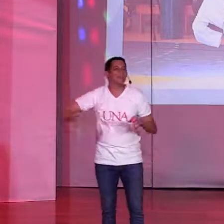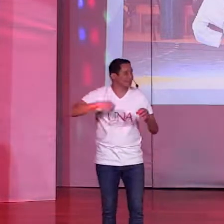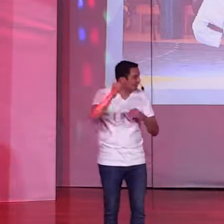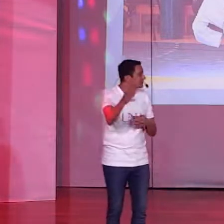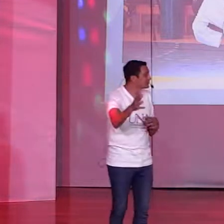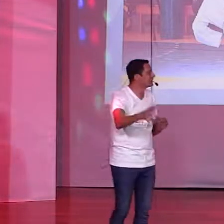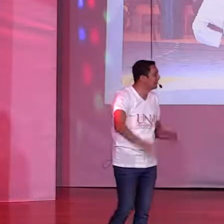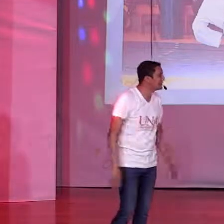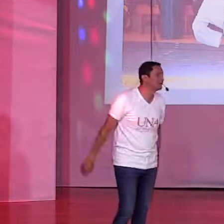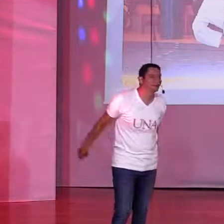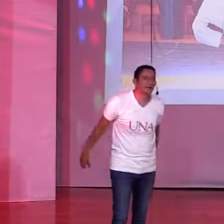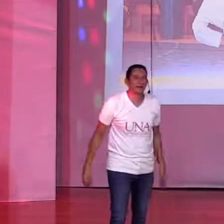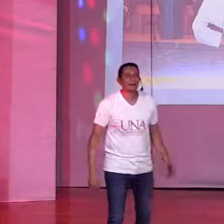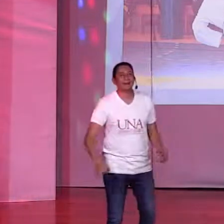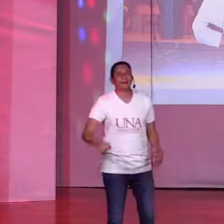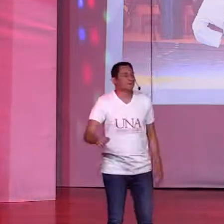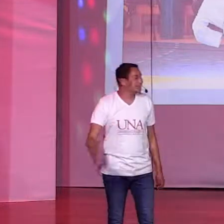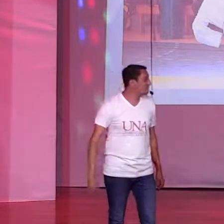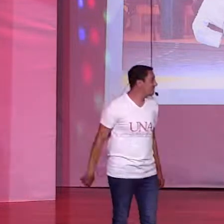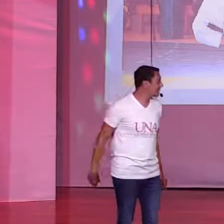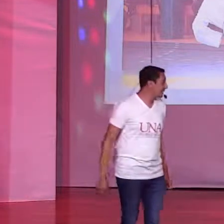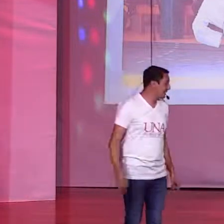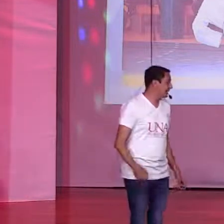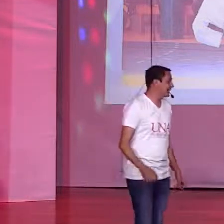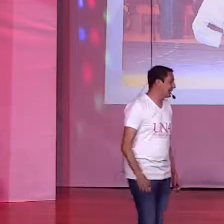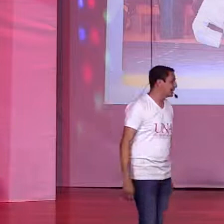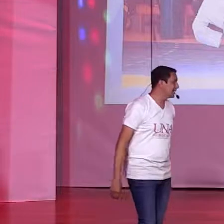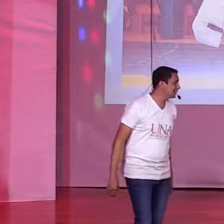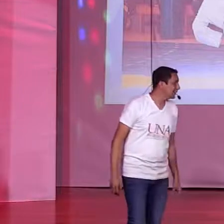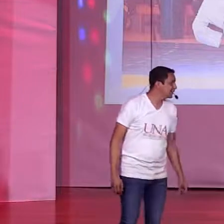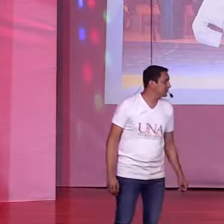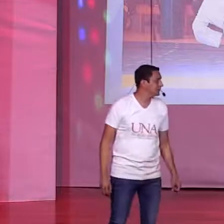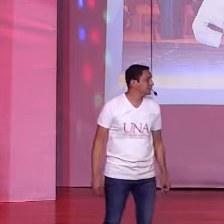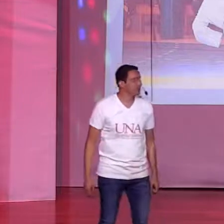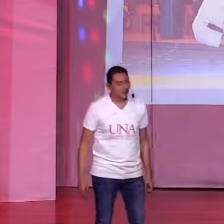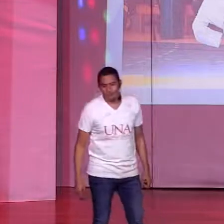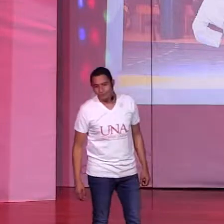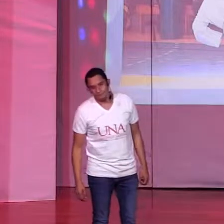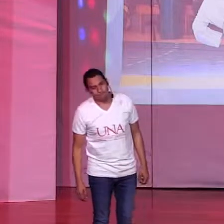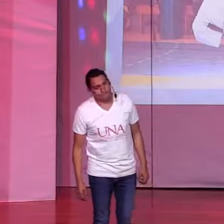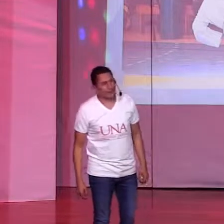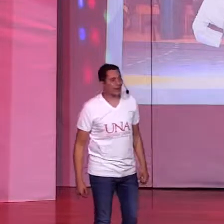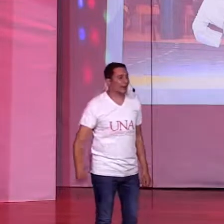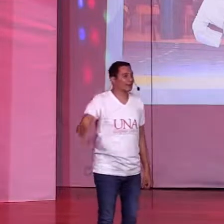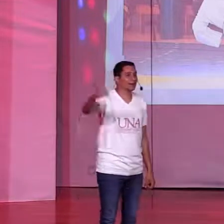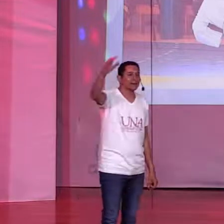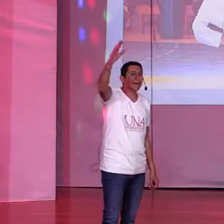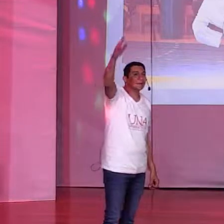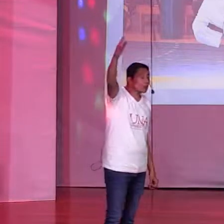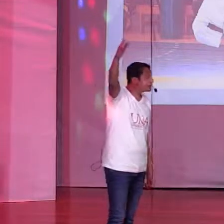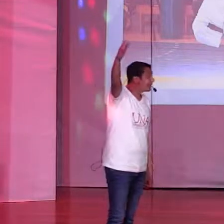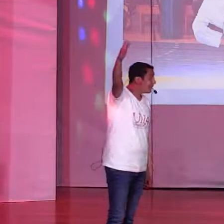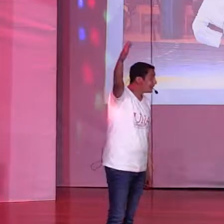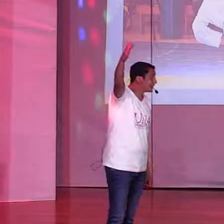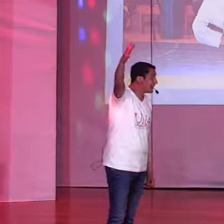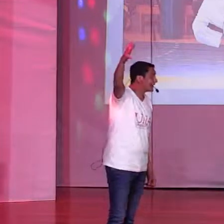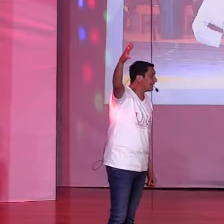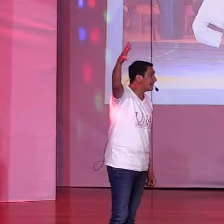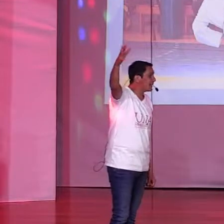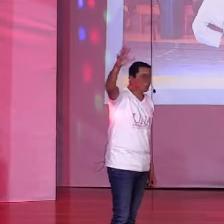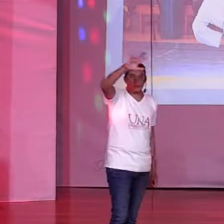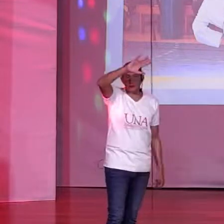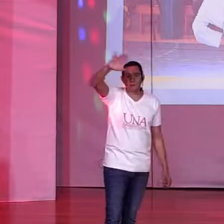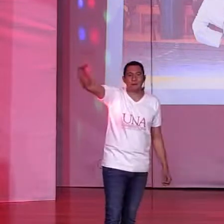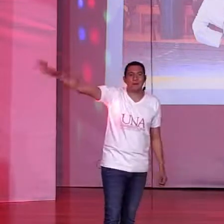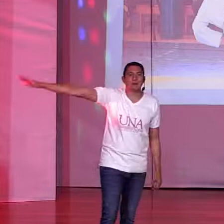dónde. Tienen que suscribirse. Muy aquí bien. Tenemos a los compañeros de, ¿verdad? Del excelente. Auditorio que nos dieron un grandísimo recibimiento. Agradecerles sí. Todo el trabajo que está ahí